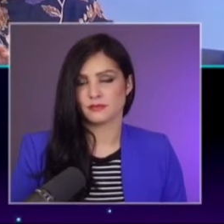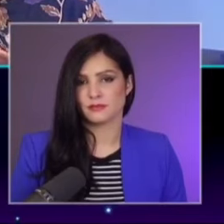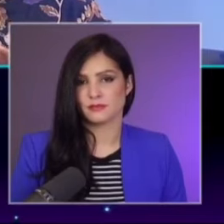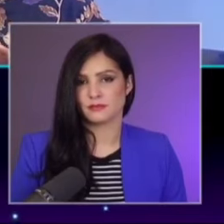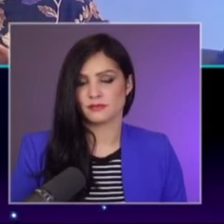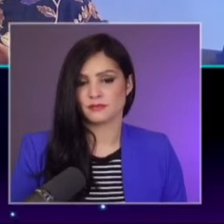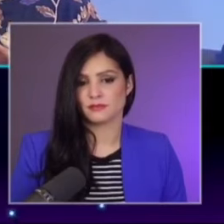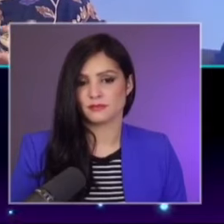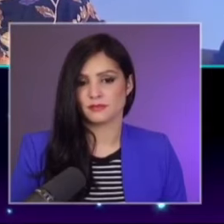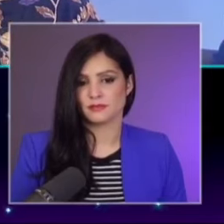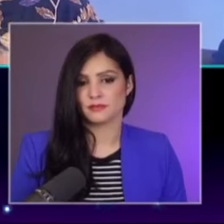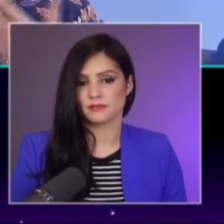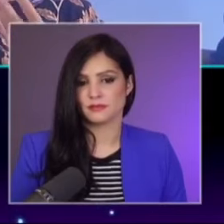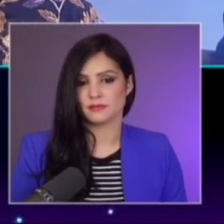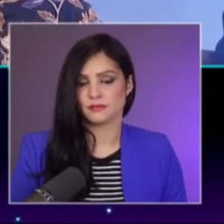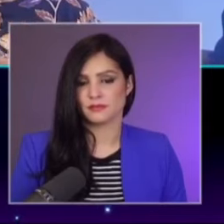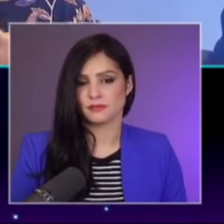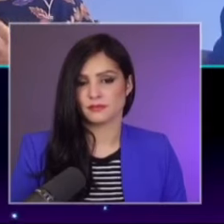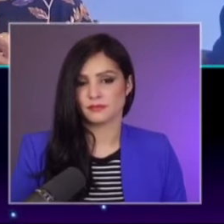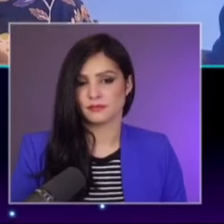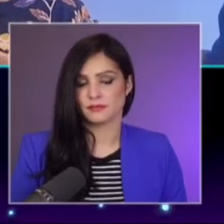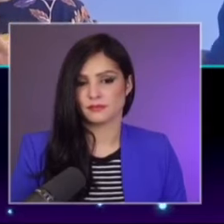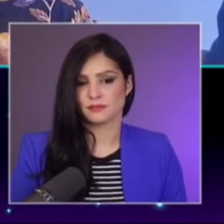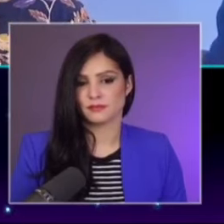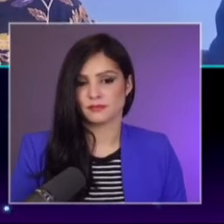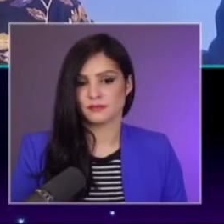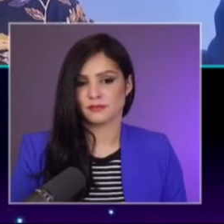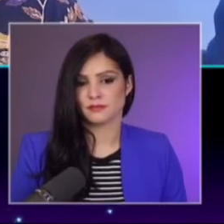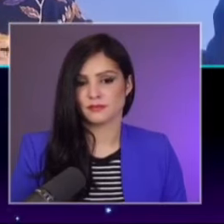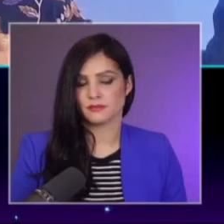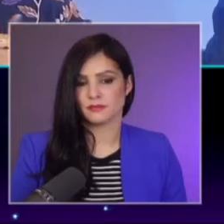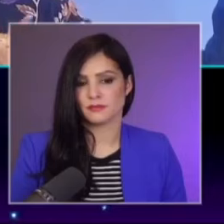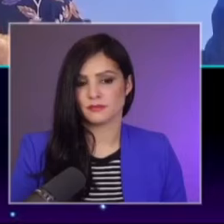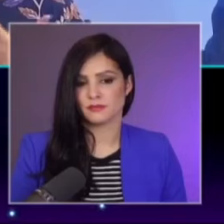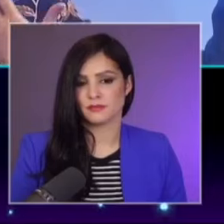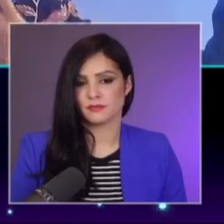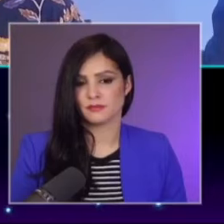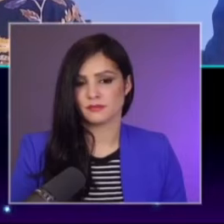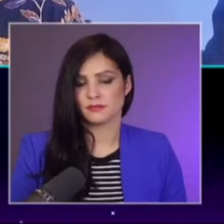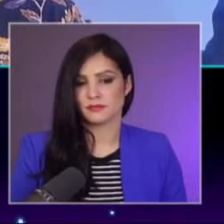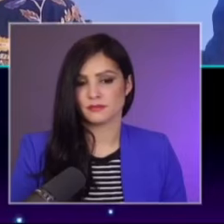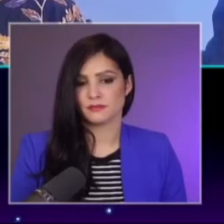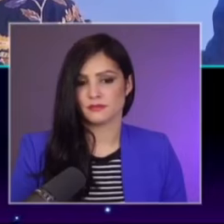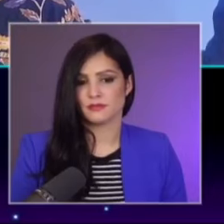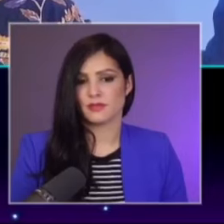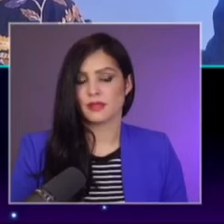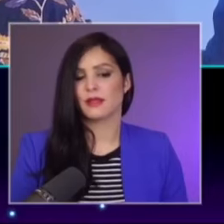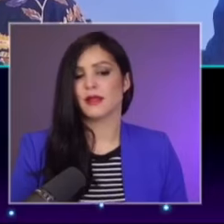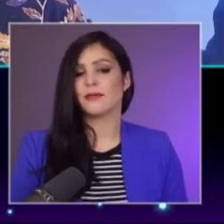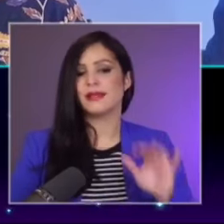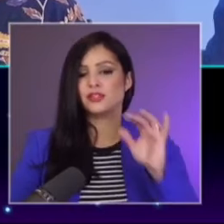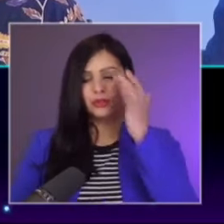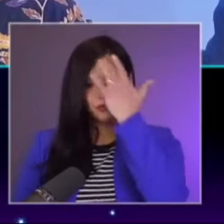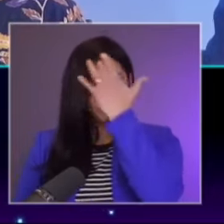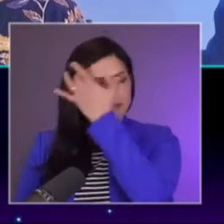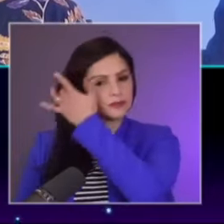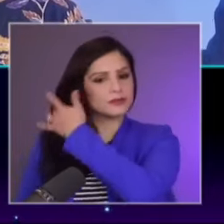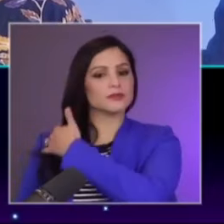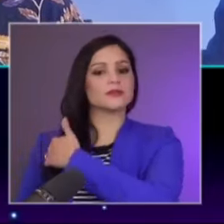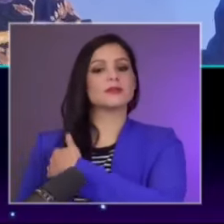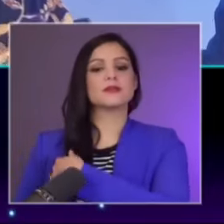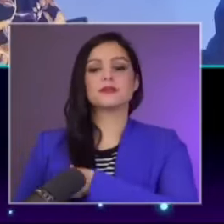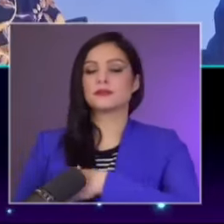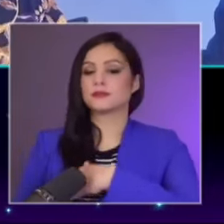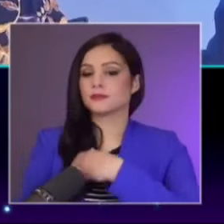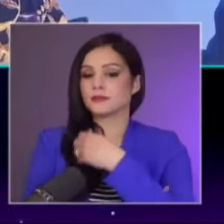tantas demandas y una documentación tampoco depurada que es lo que nos ha hecho y cuánto están exigiendo por pago